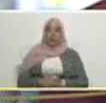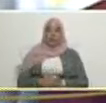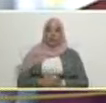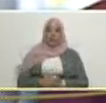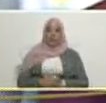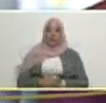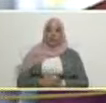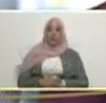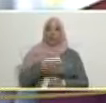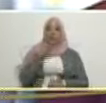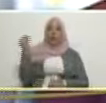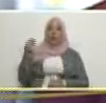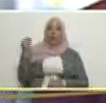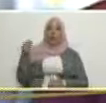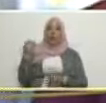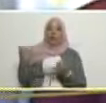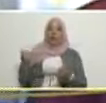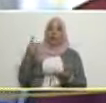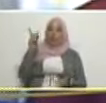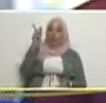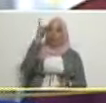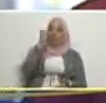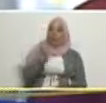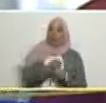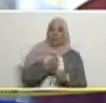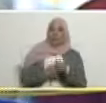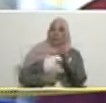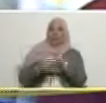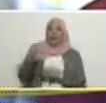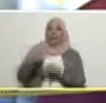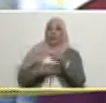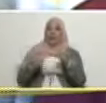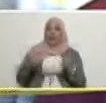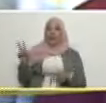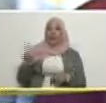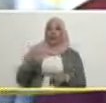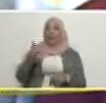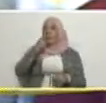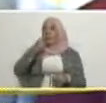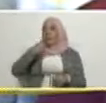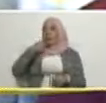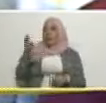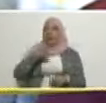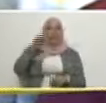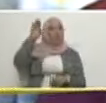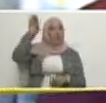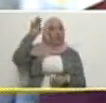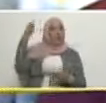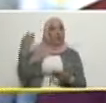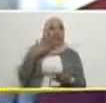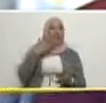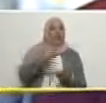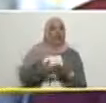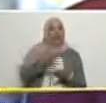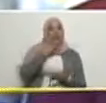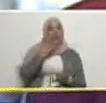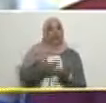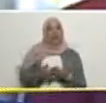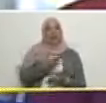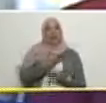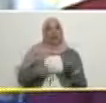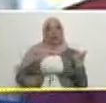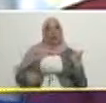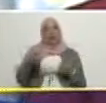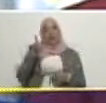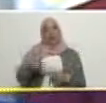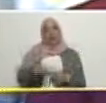oportunidades para la juventud, para que sea protagonista en la construcción de la Venezuela del futuro. Estos muchachos, presidente, que han venido